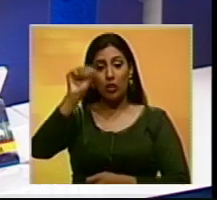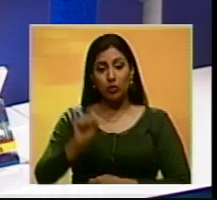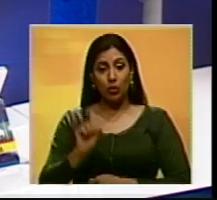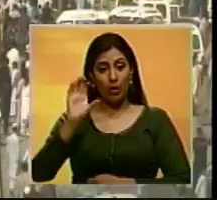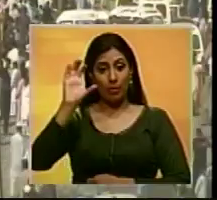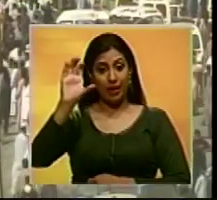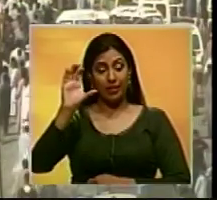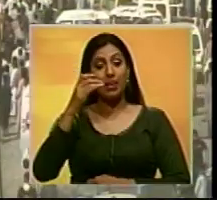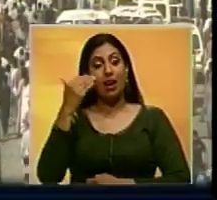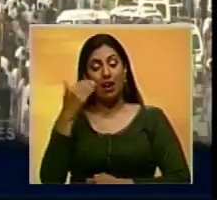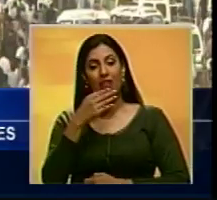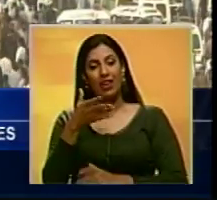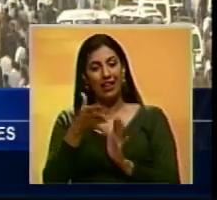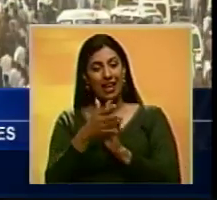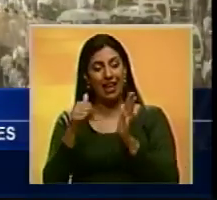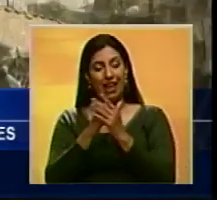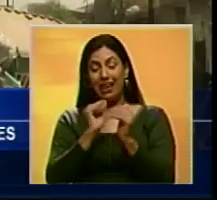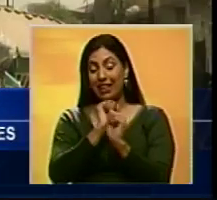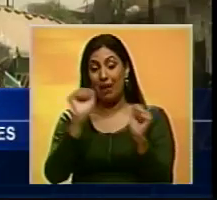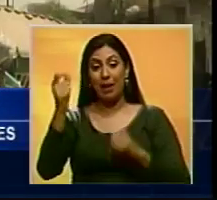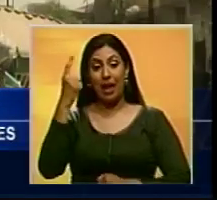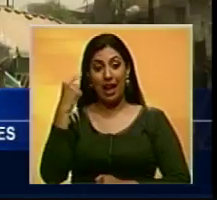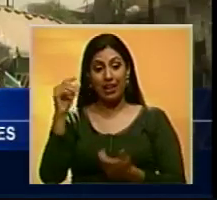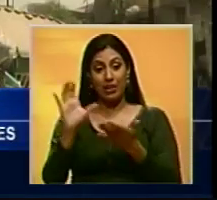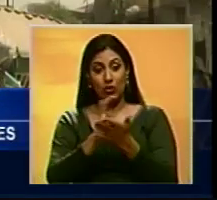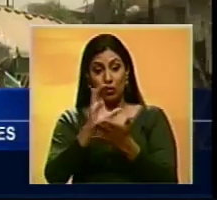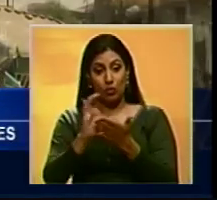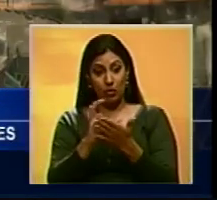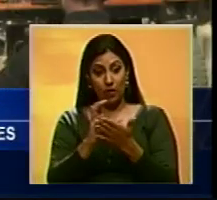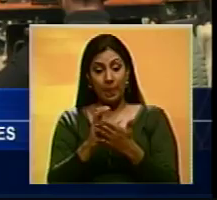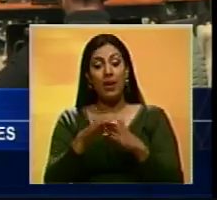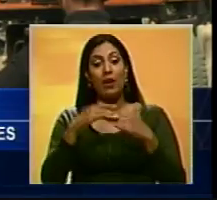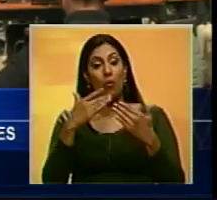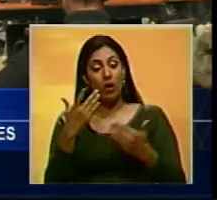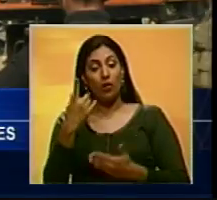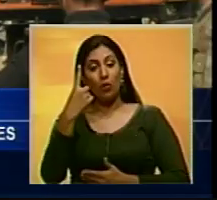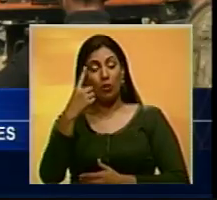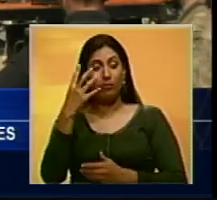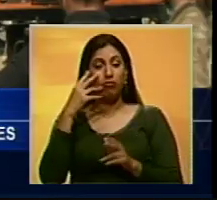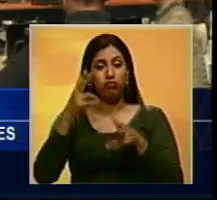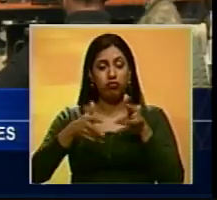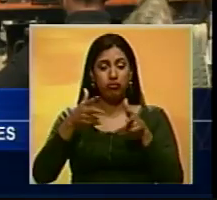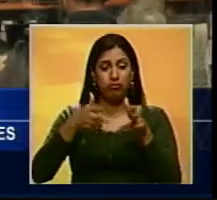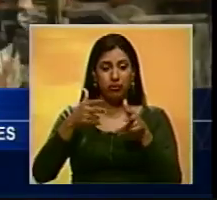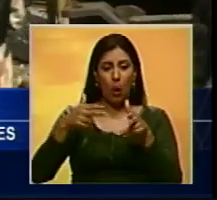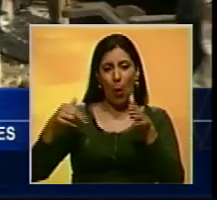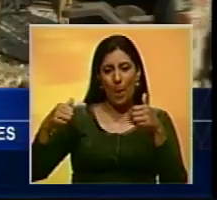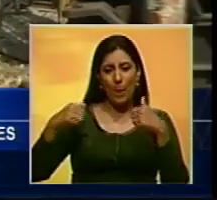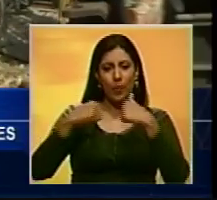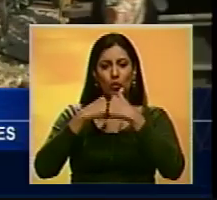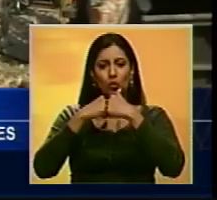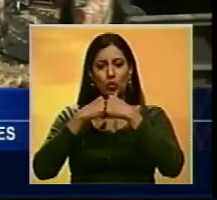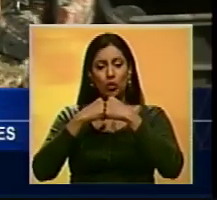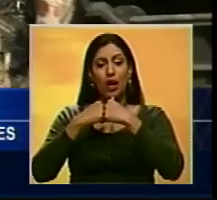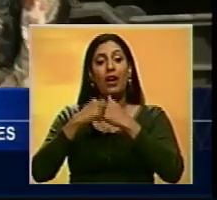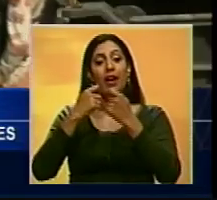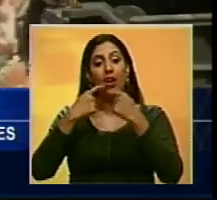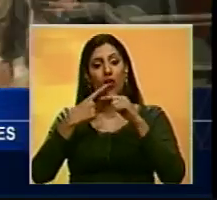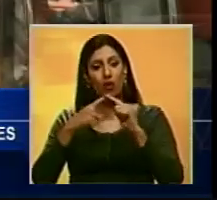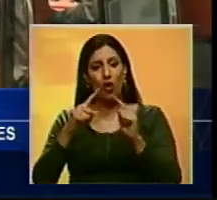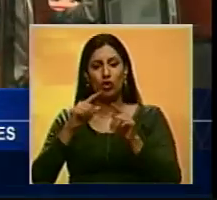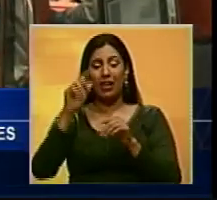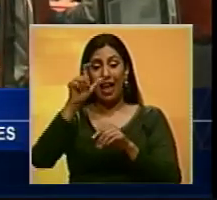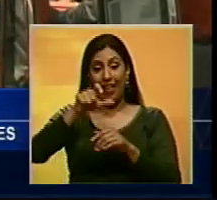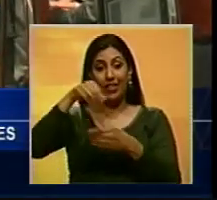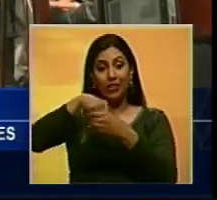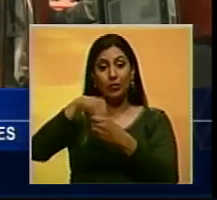país. El accidente se produjo a primera hora de la mañana en la ciudad de Karachi, cuando un expreso colisionó contra otro detenido y con